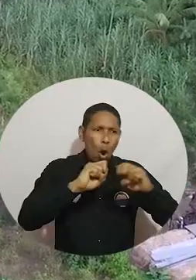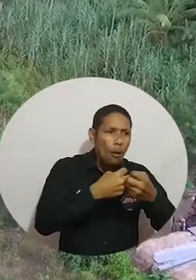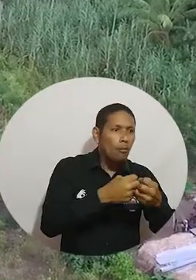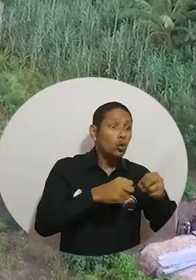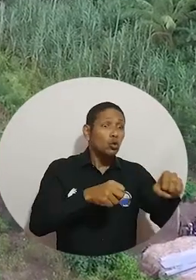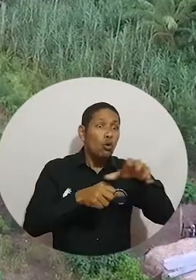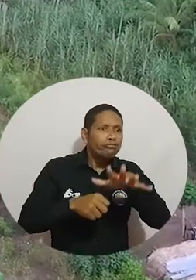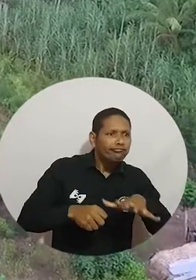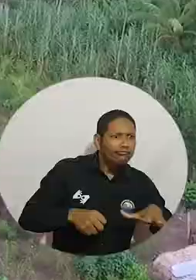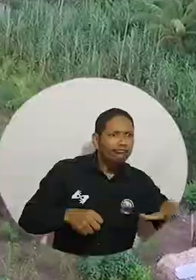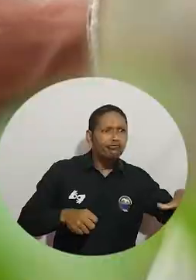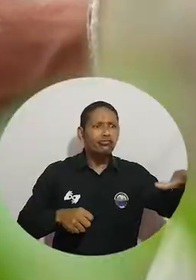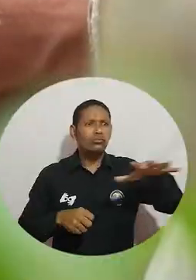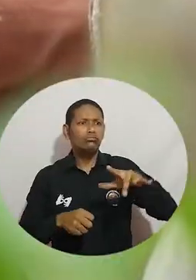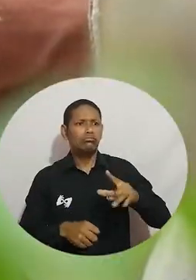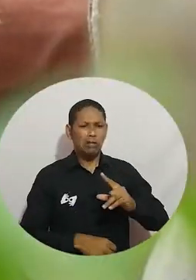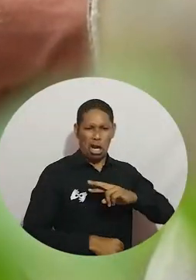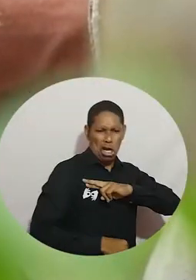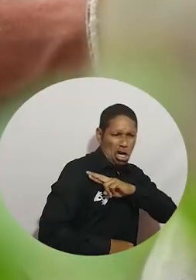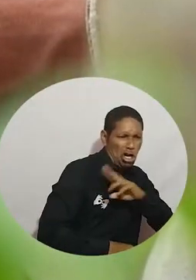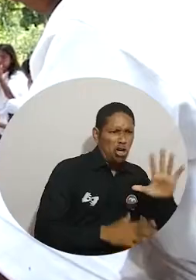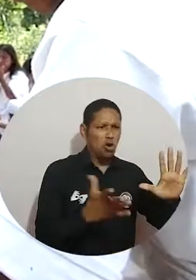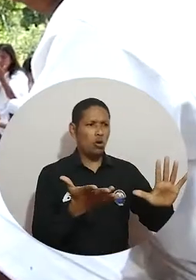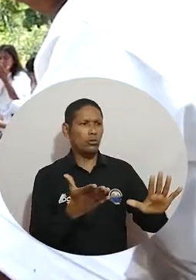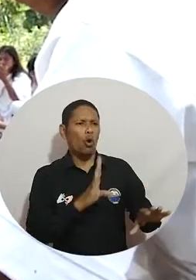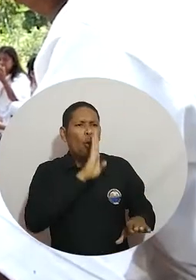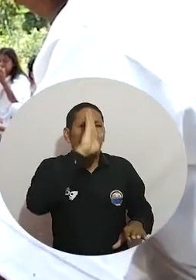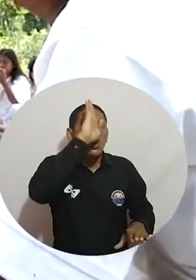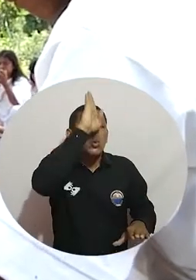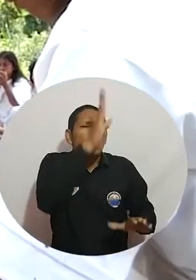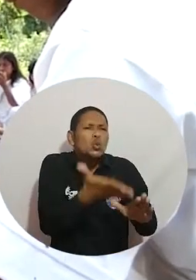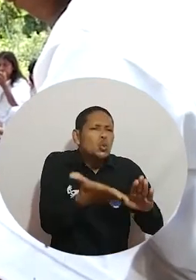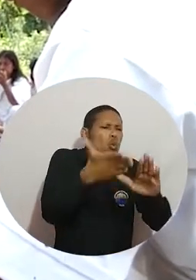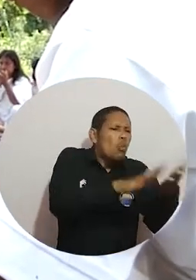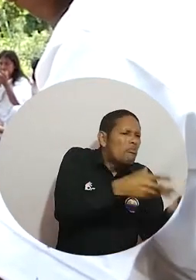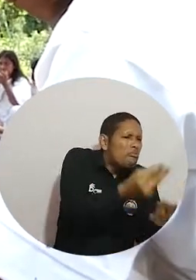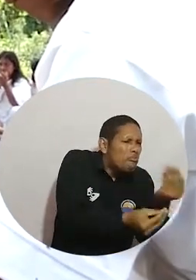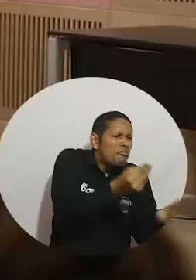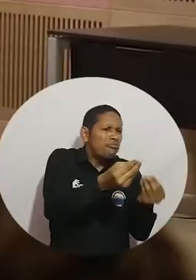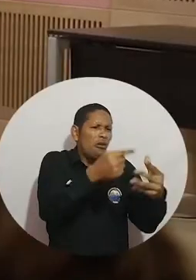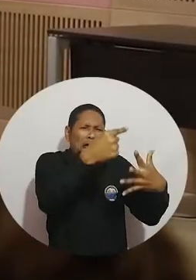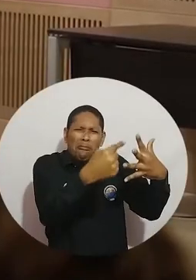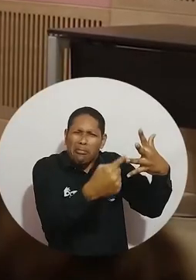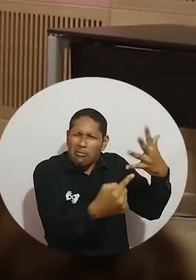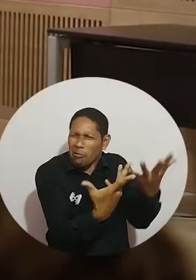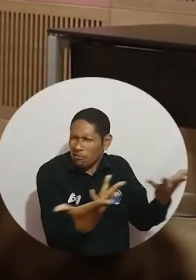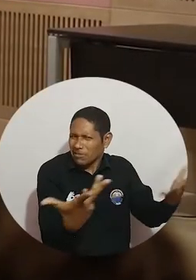sociales, espaciales, las prácticas religiosas, prácticas funerarias, etc.